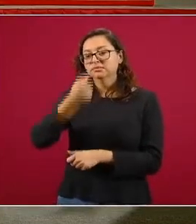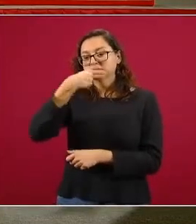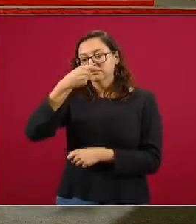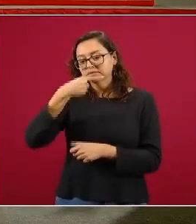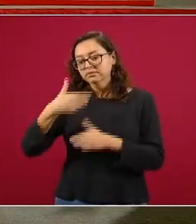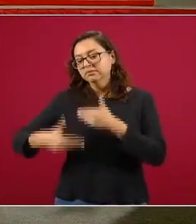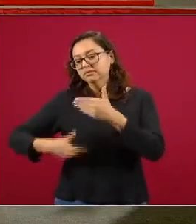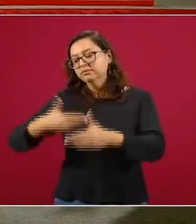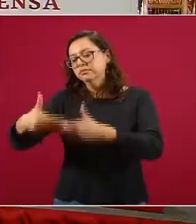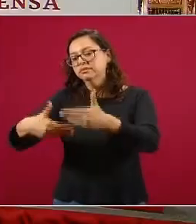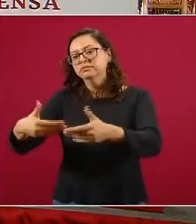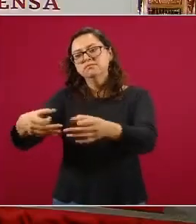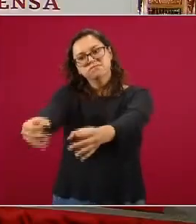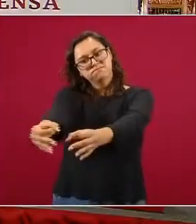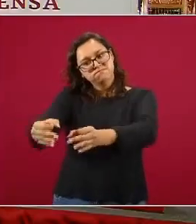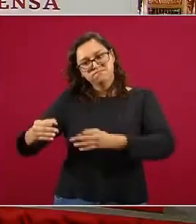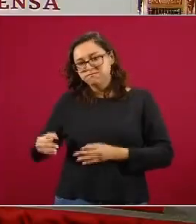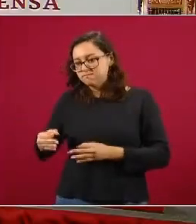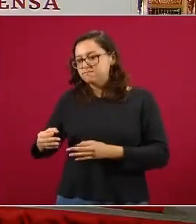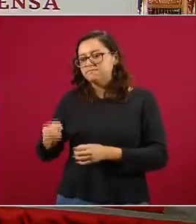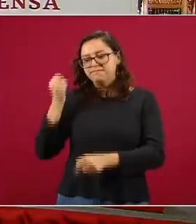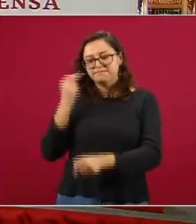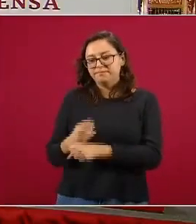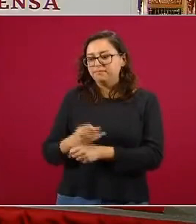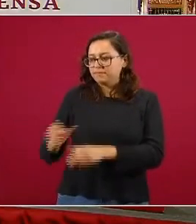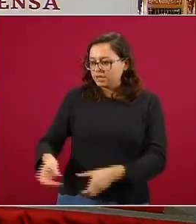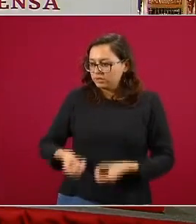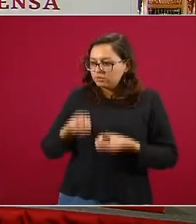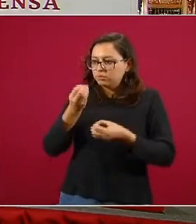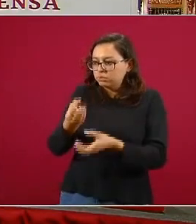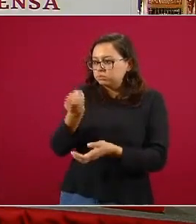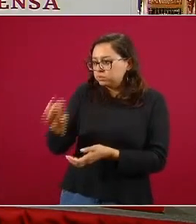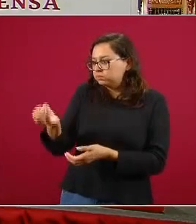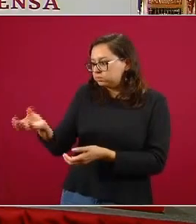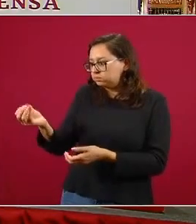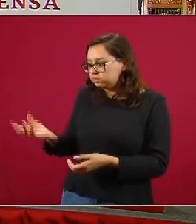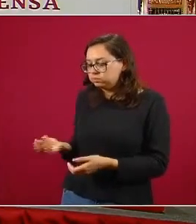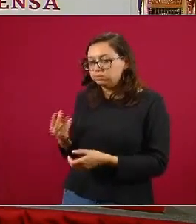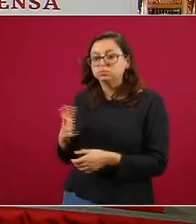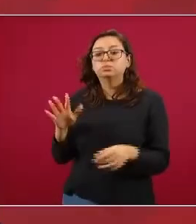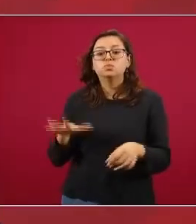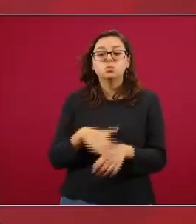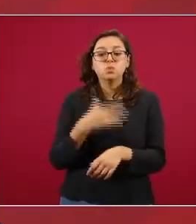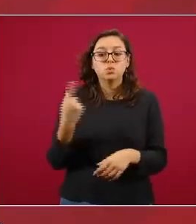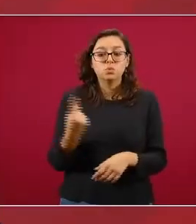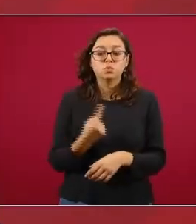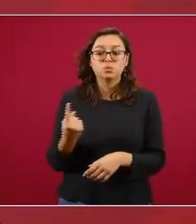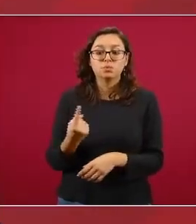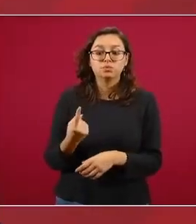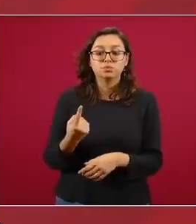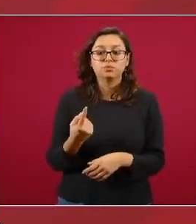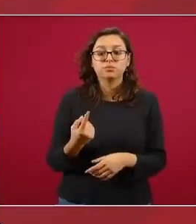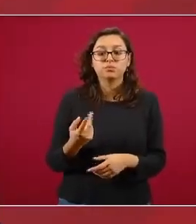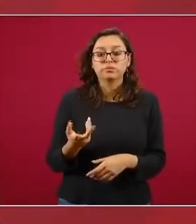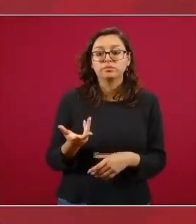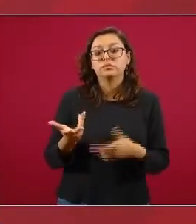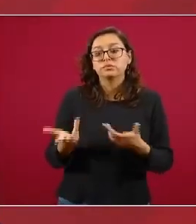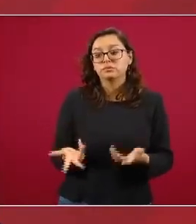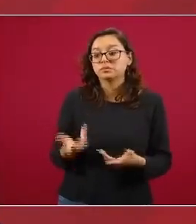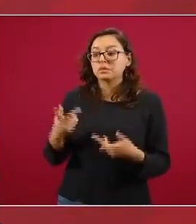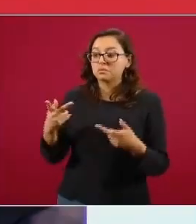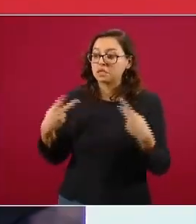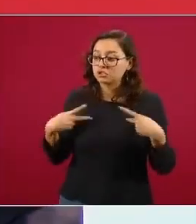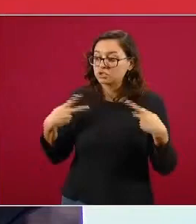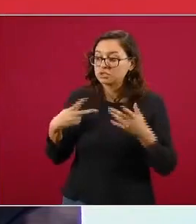tratamientos. Típicamente en las instituciones de salud a las personas se les cita, vamos a decir, con una periodicidad de cada 3